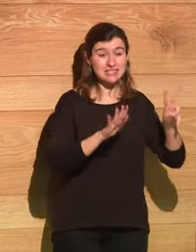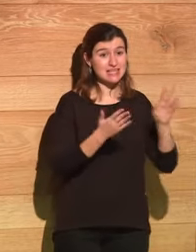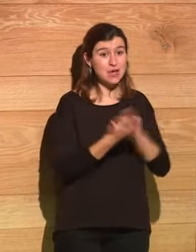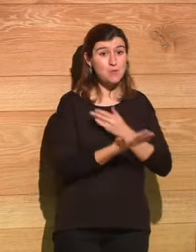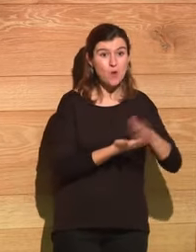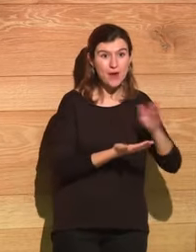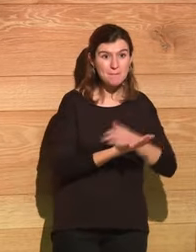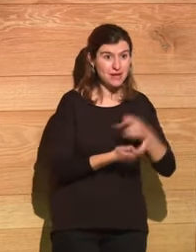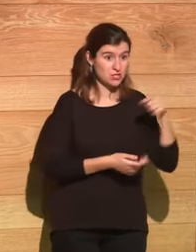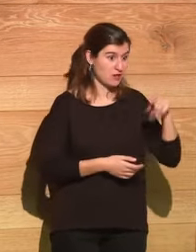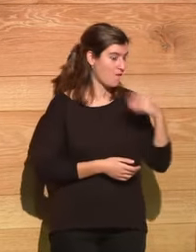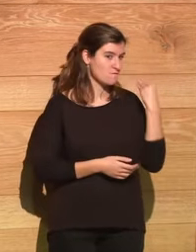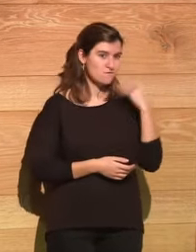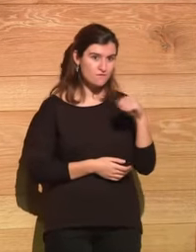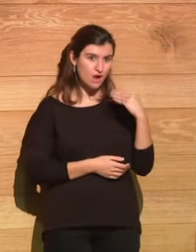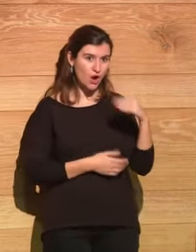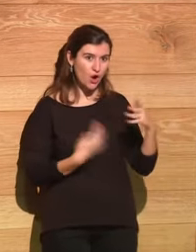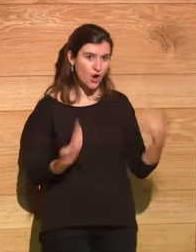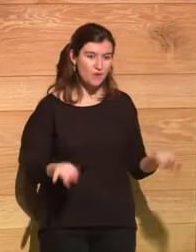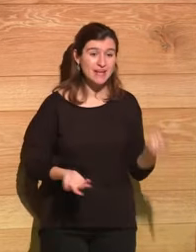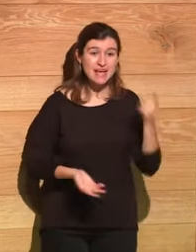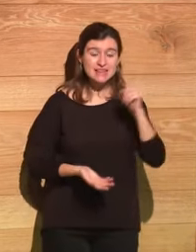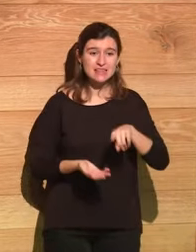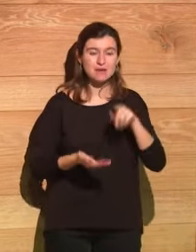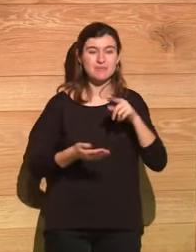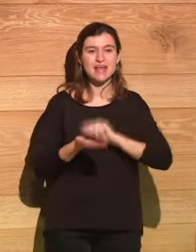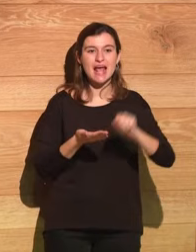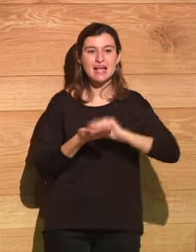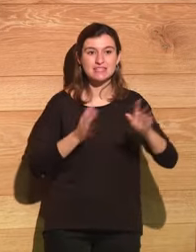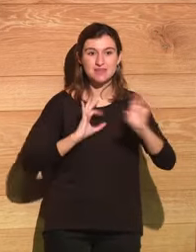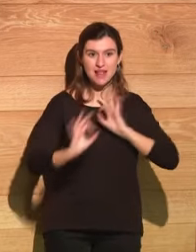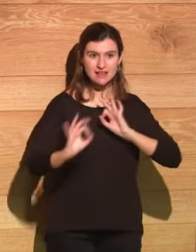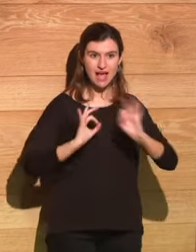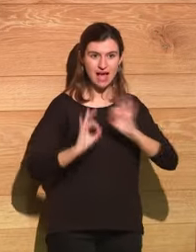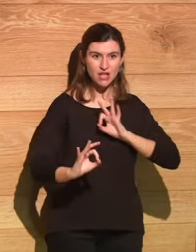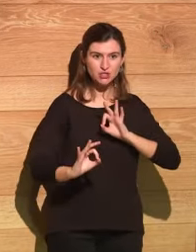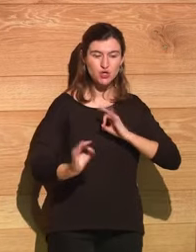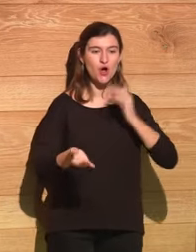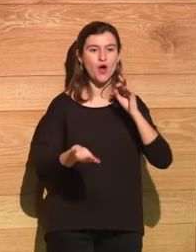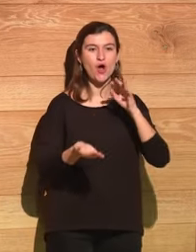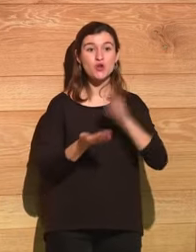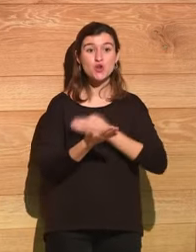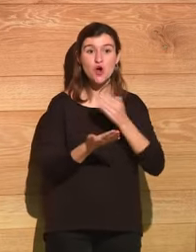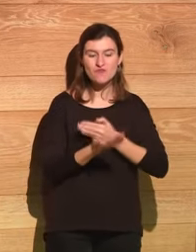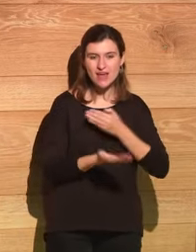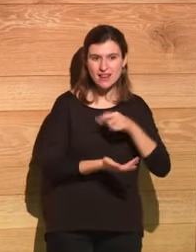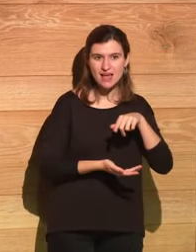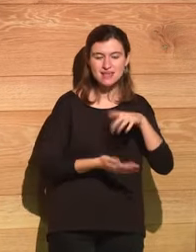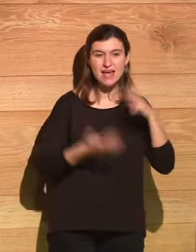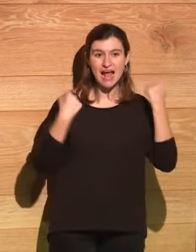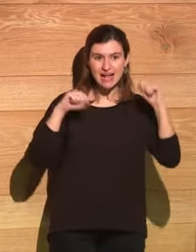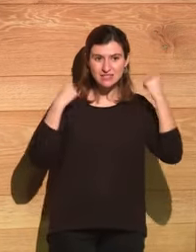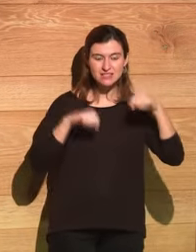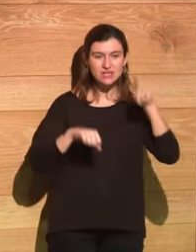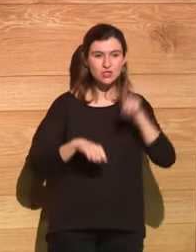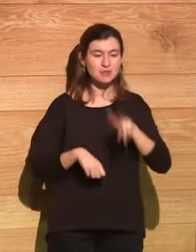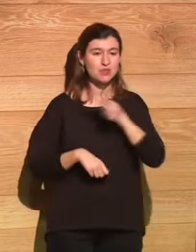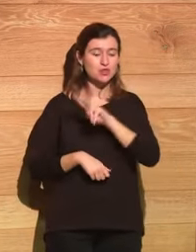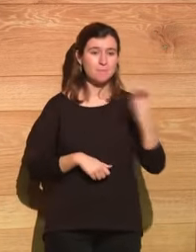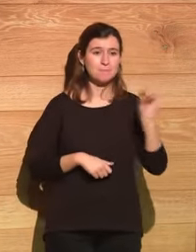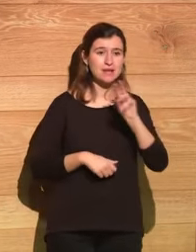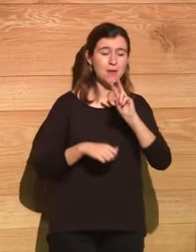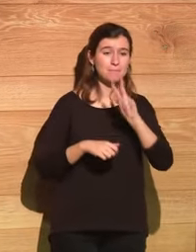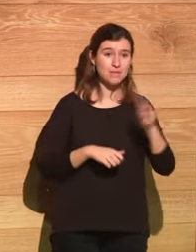es. Y también escribe teatro, ha escrito novela y ensayo. En 2021